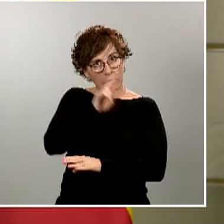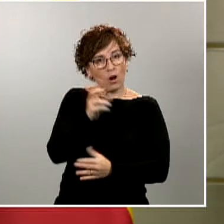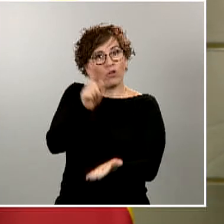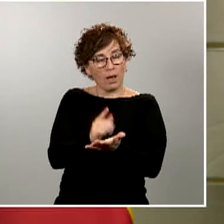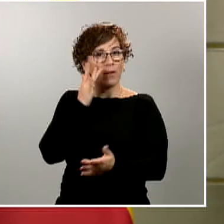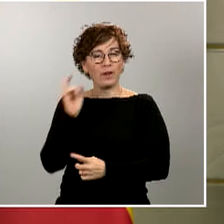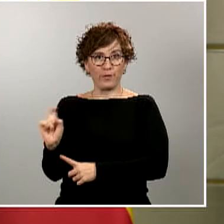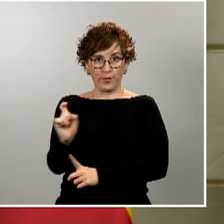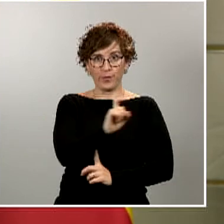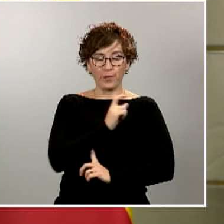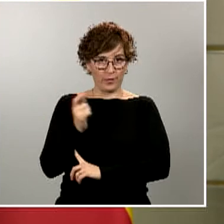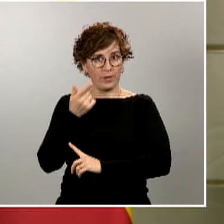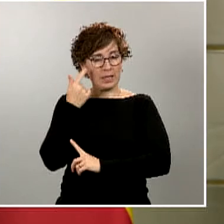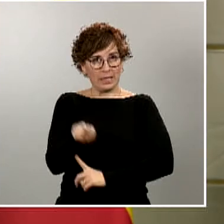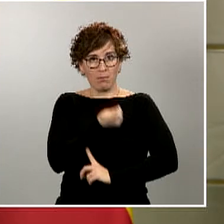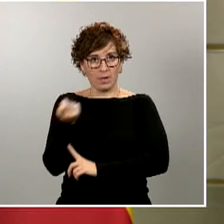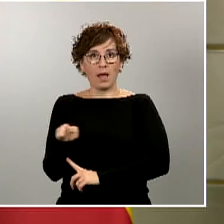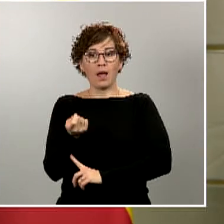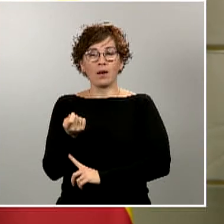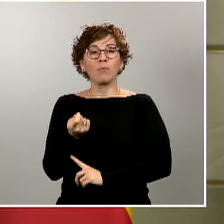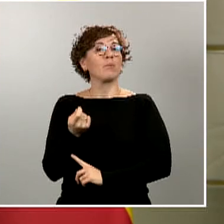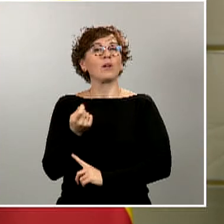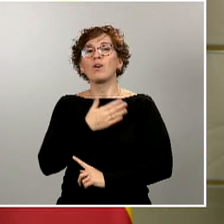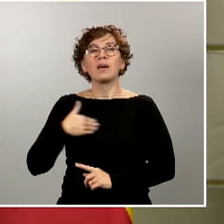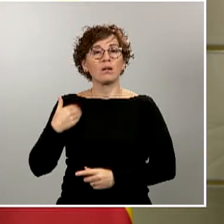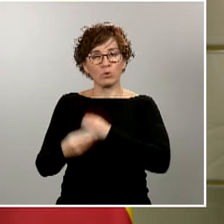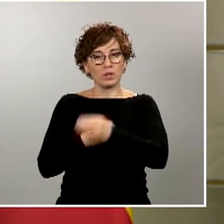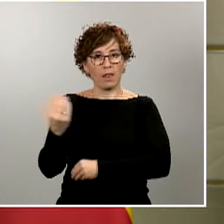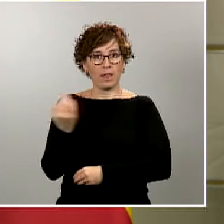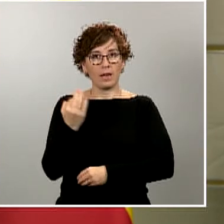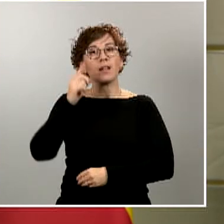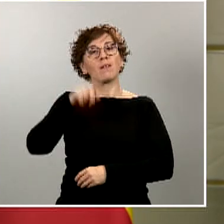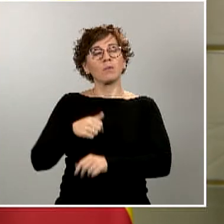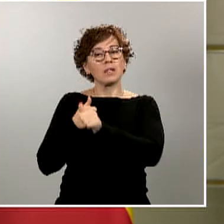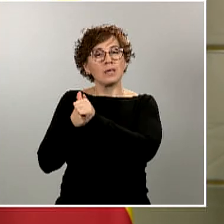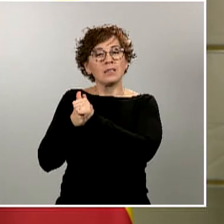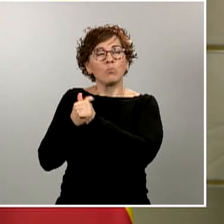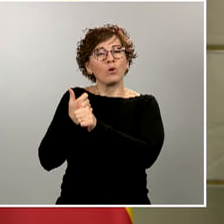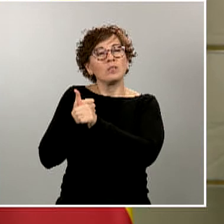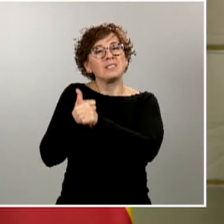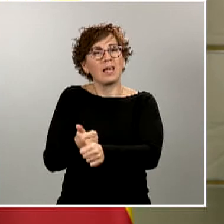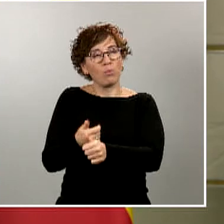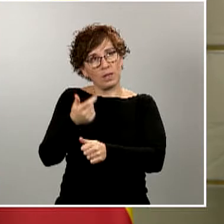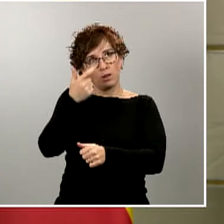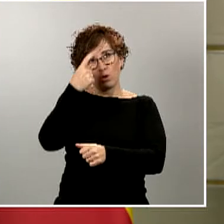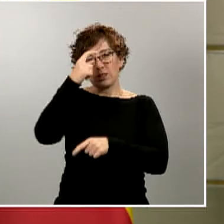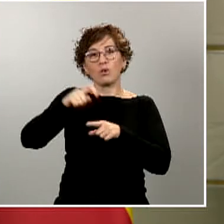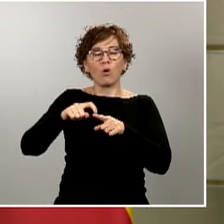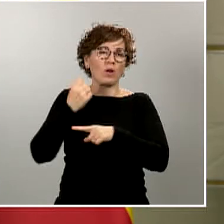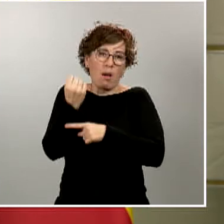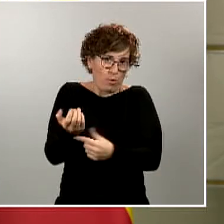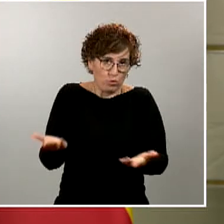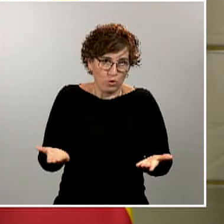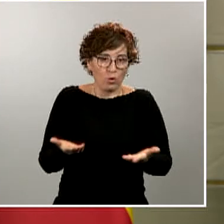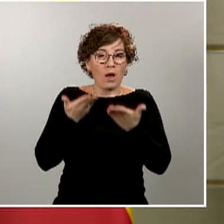parece importante que estamos tratando de hacer, un cierto seguimiento psicológico de apoyo y ayuda también a los trabajadores de